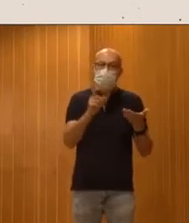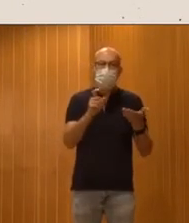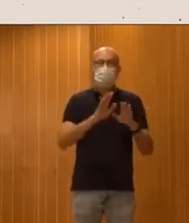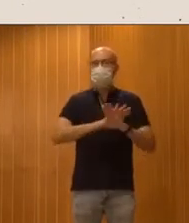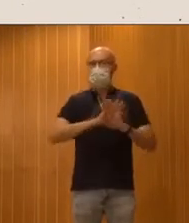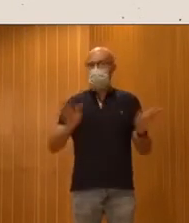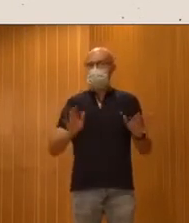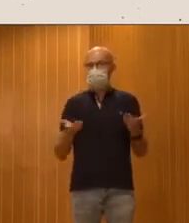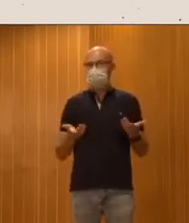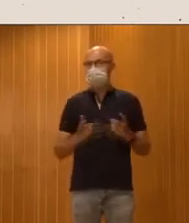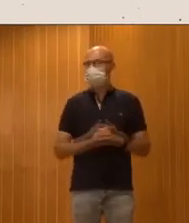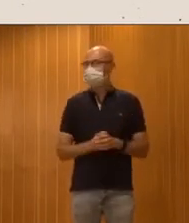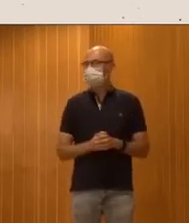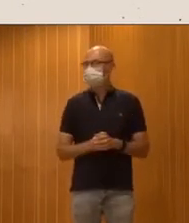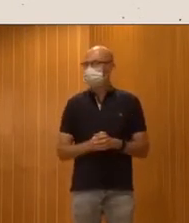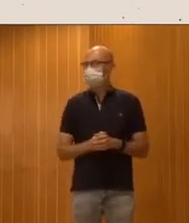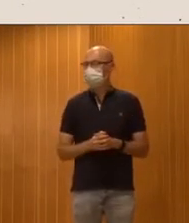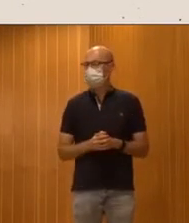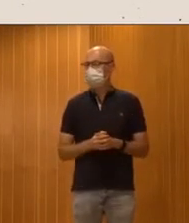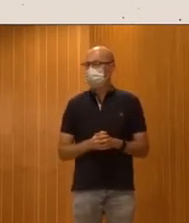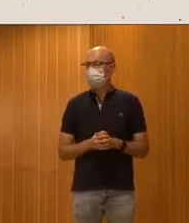Eso lo podéis leer más adelante.